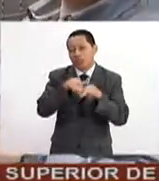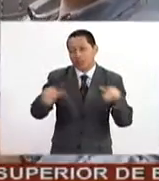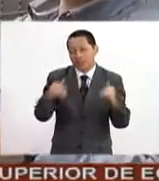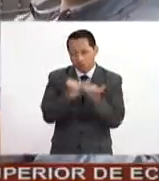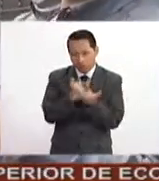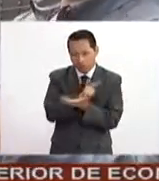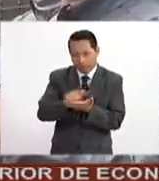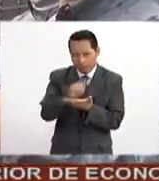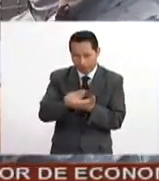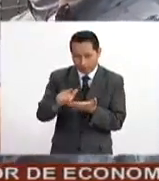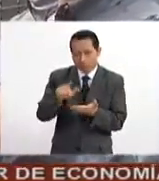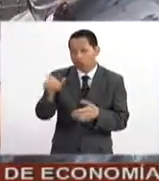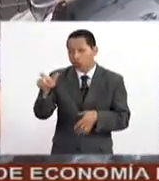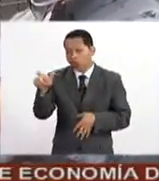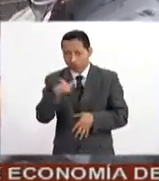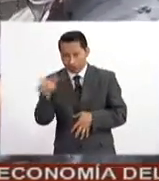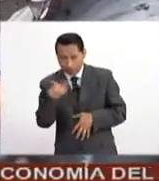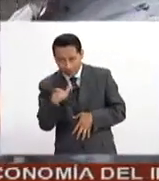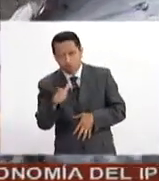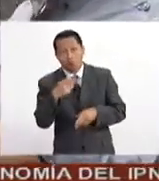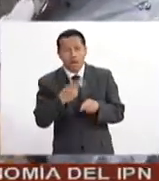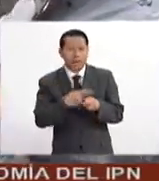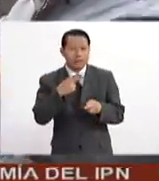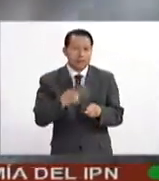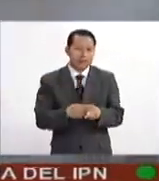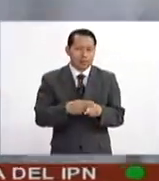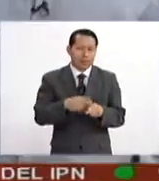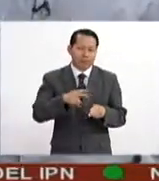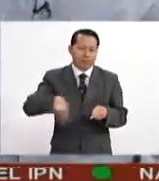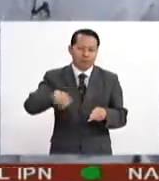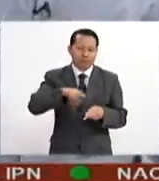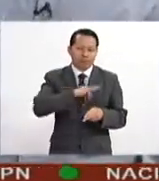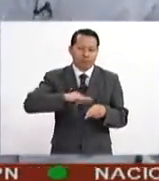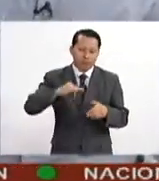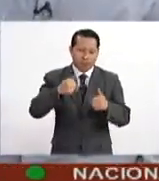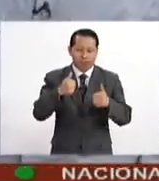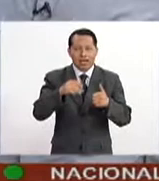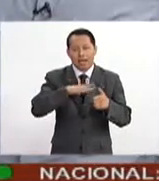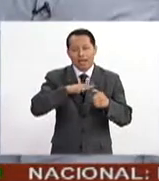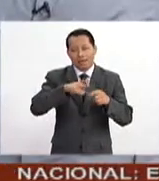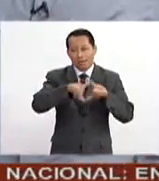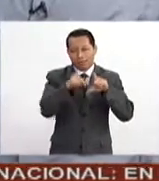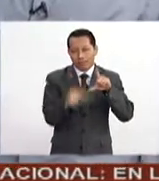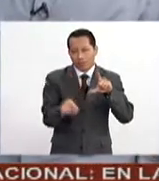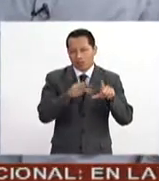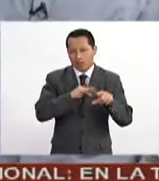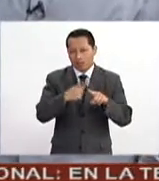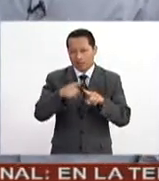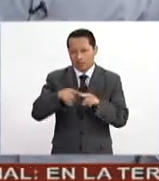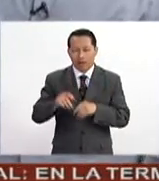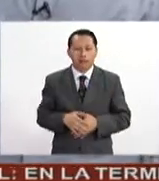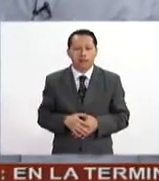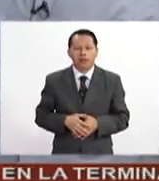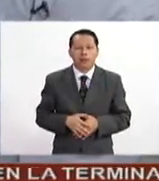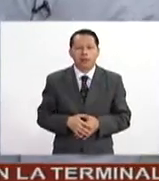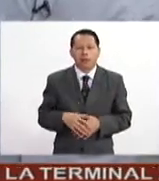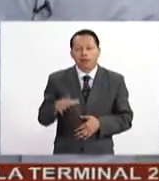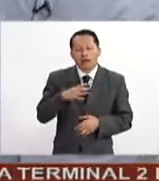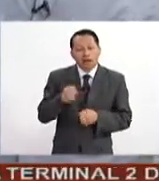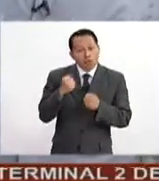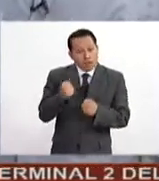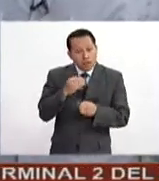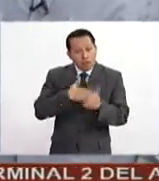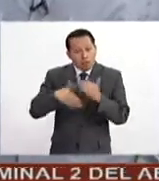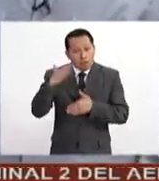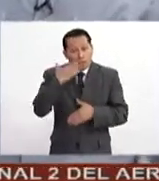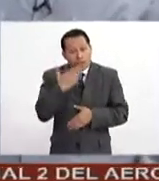la zona lacustre de Xochimilco y hasta costas del país. Podría tener bastante impacto, podría tener mucho éxito